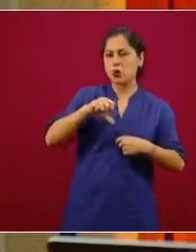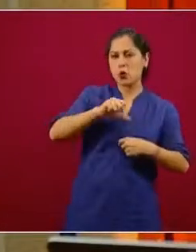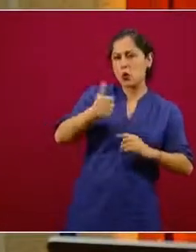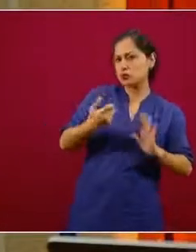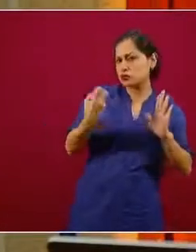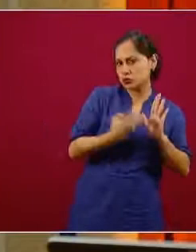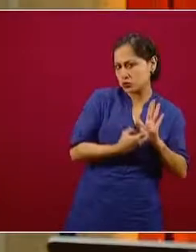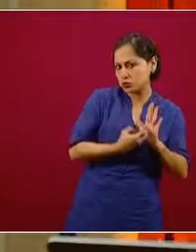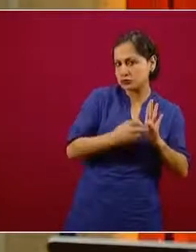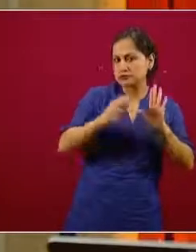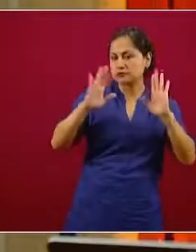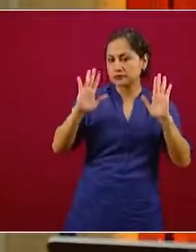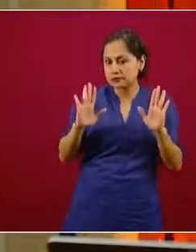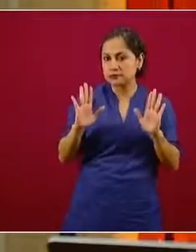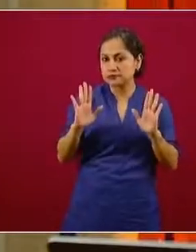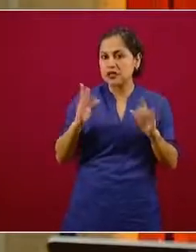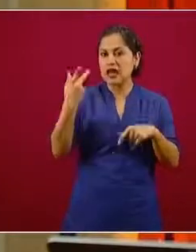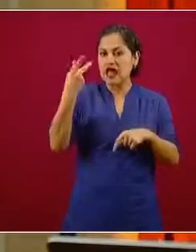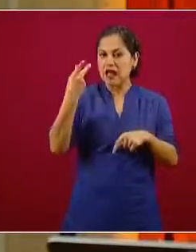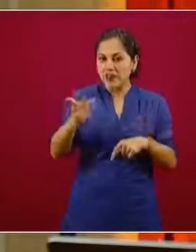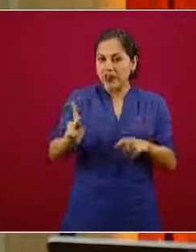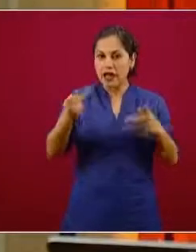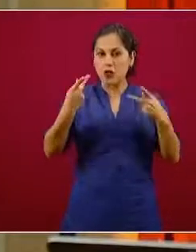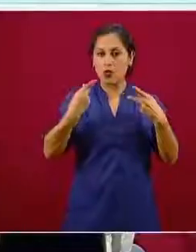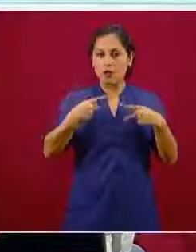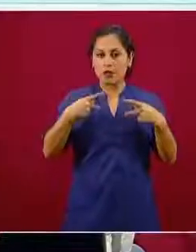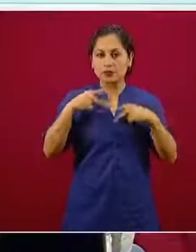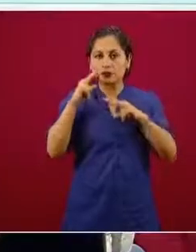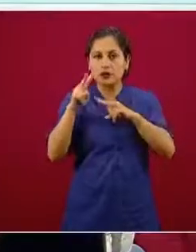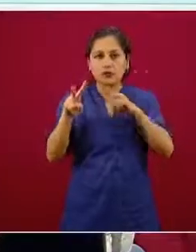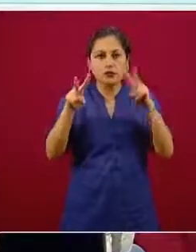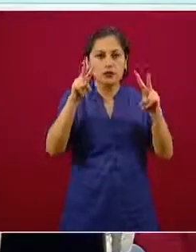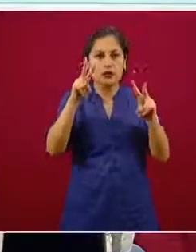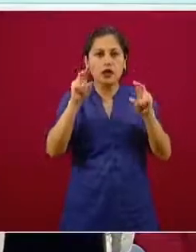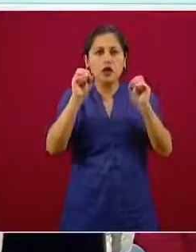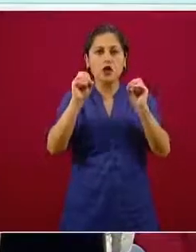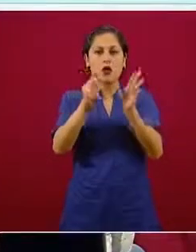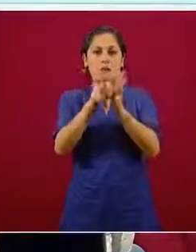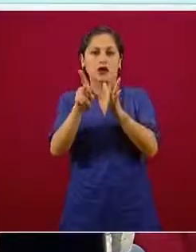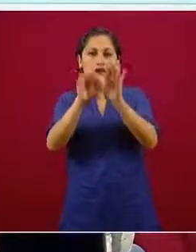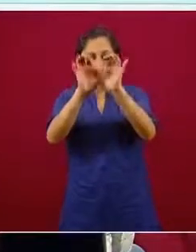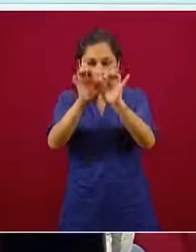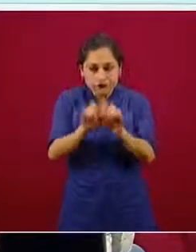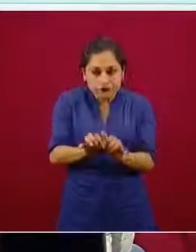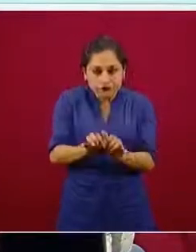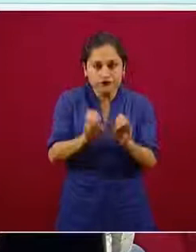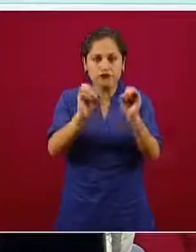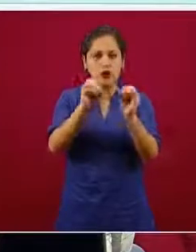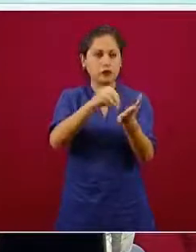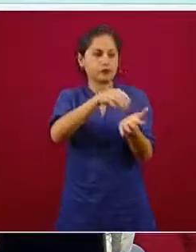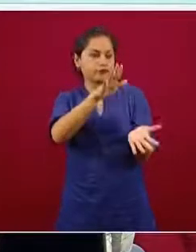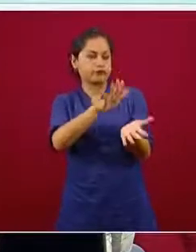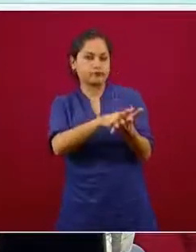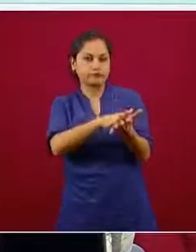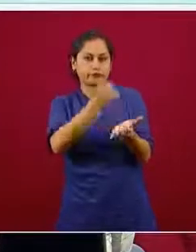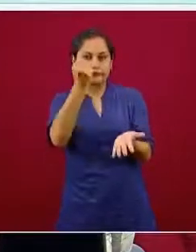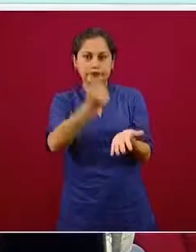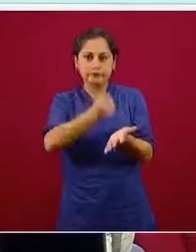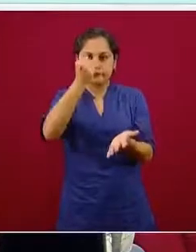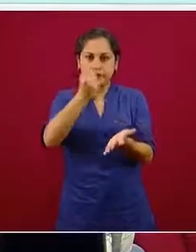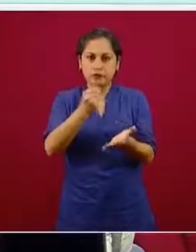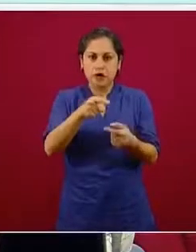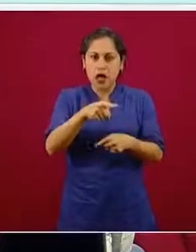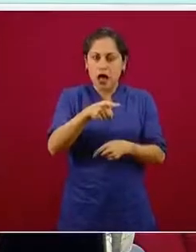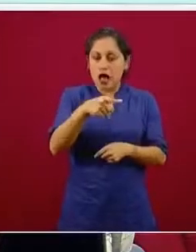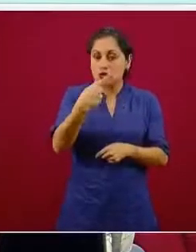ya le toca al comunicador, comunicadora o al editor, editora de los diarios lo que quiere encontrar